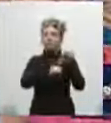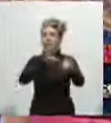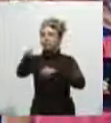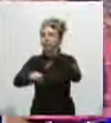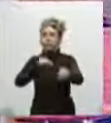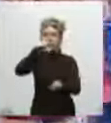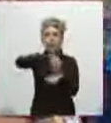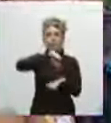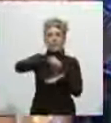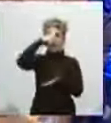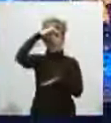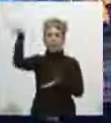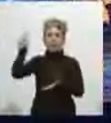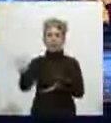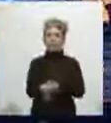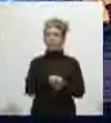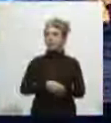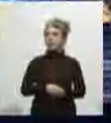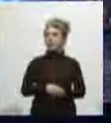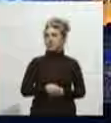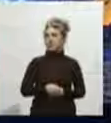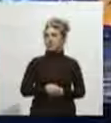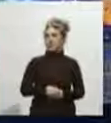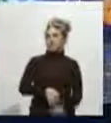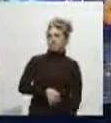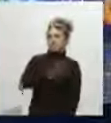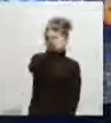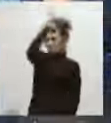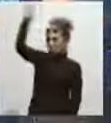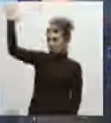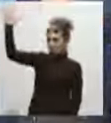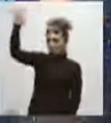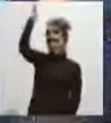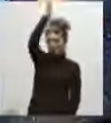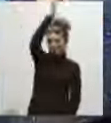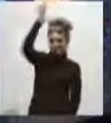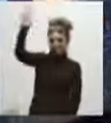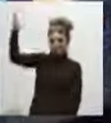de la capital de Lanzarote.